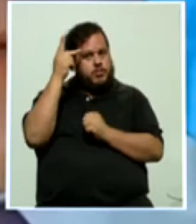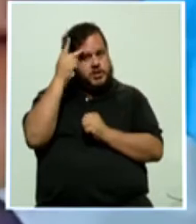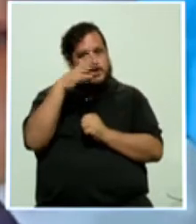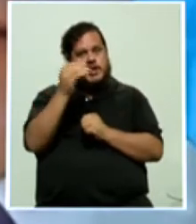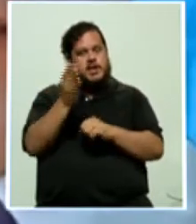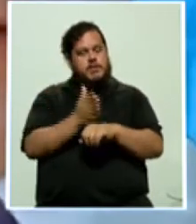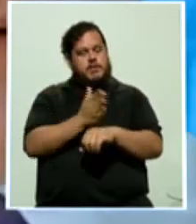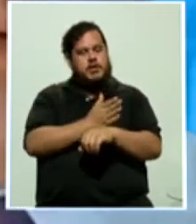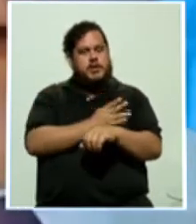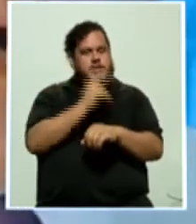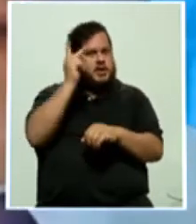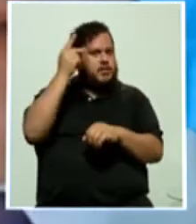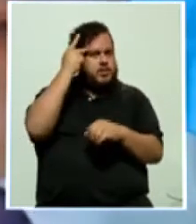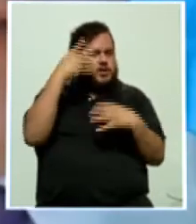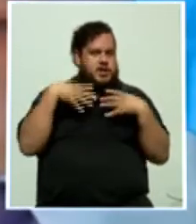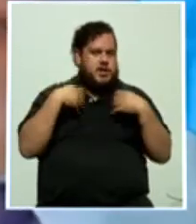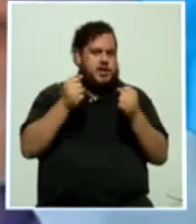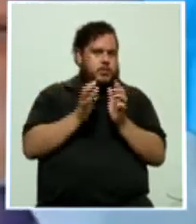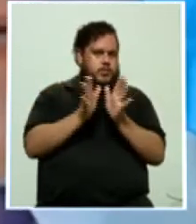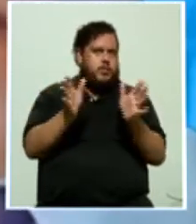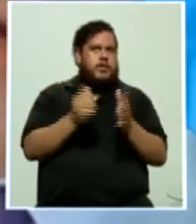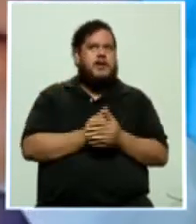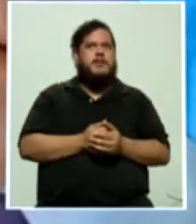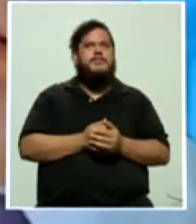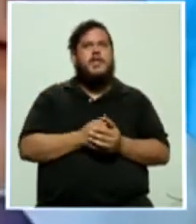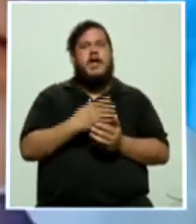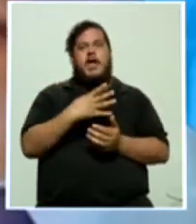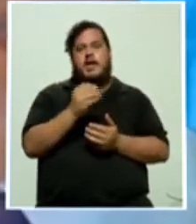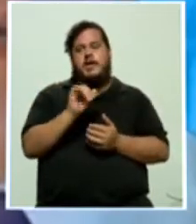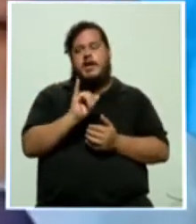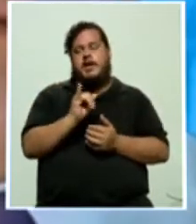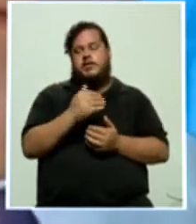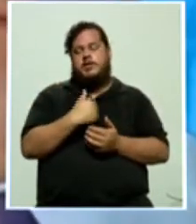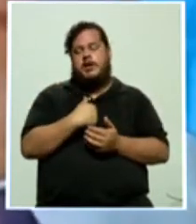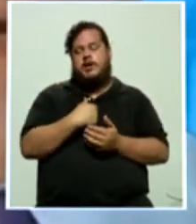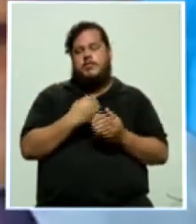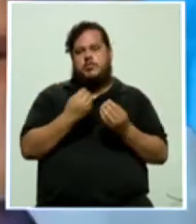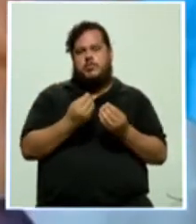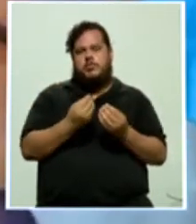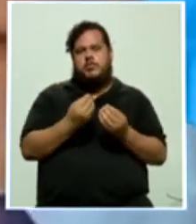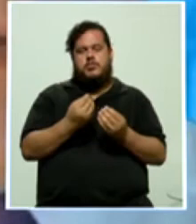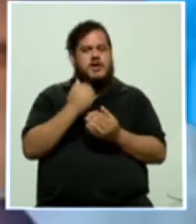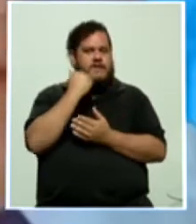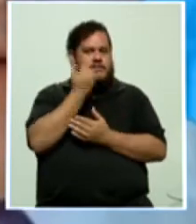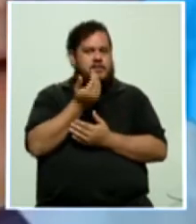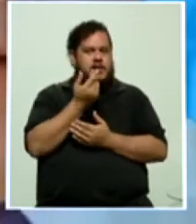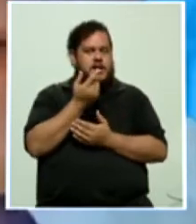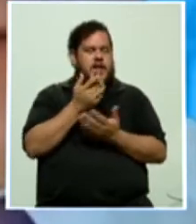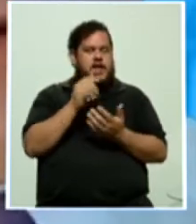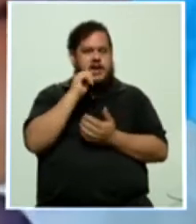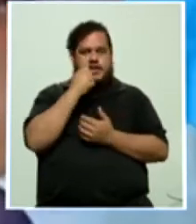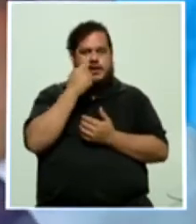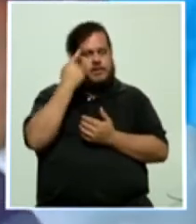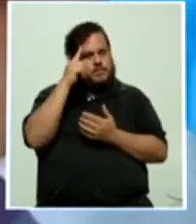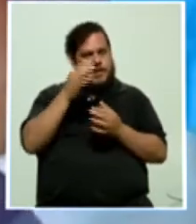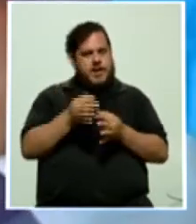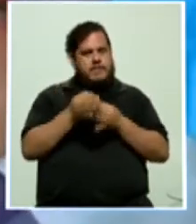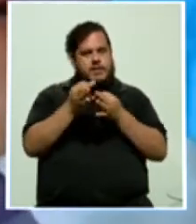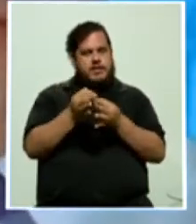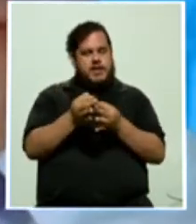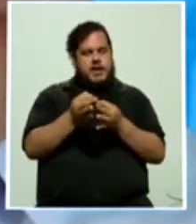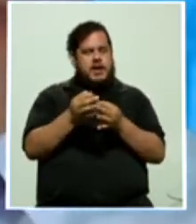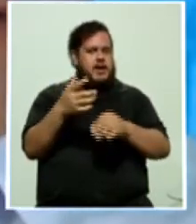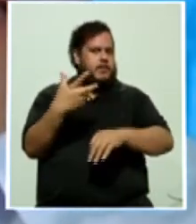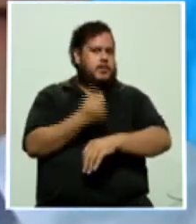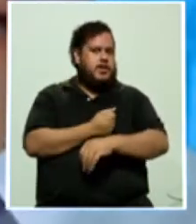de las políticas en salud pública, y en eso tenemos mucho orgullo en decir que las claves para avanzar tan rápido en la vacunación es tener un sistema